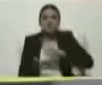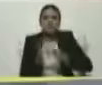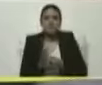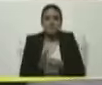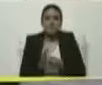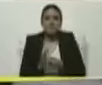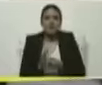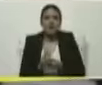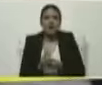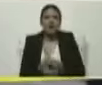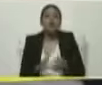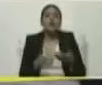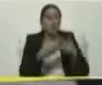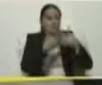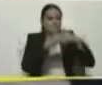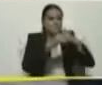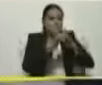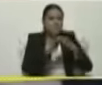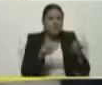Ñañez, granjas de bots.